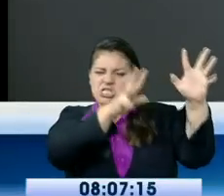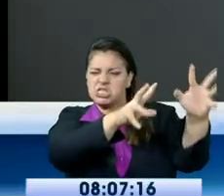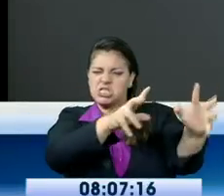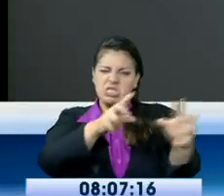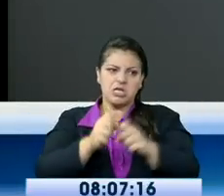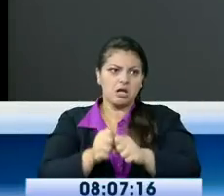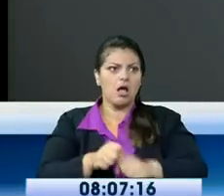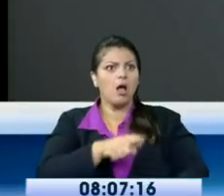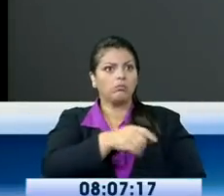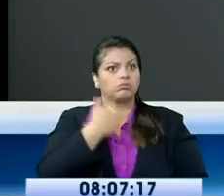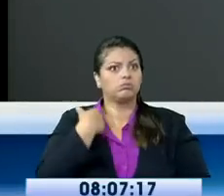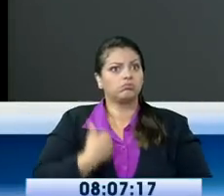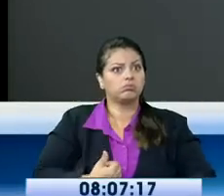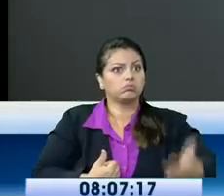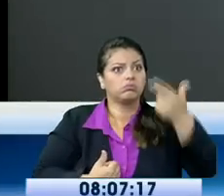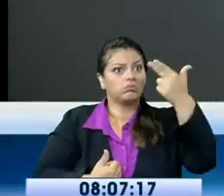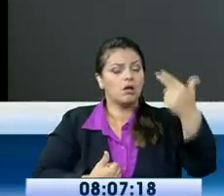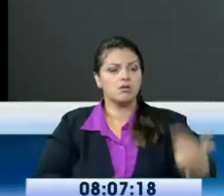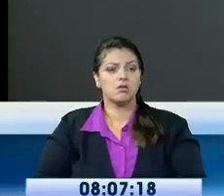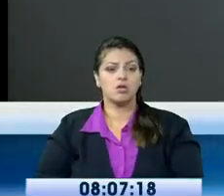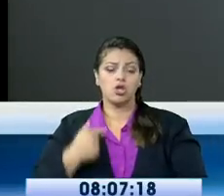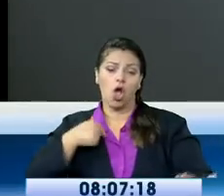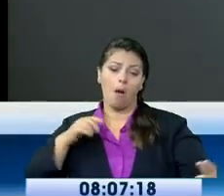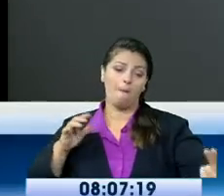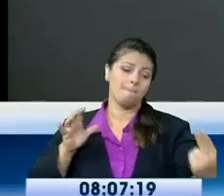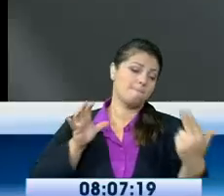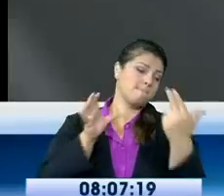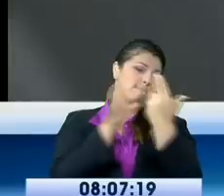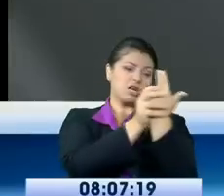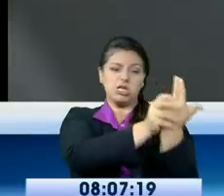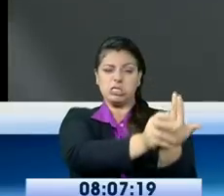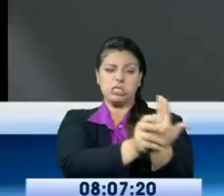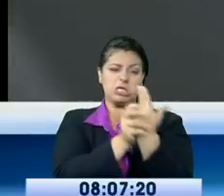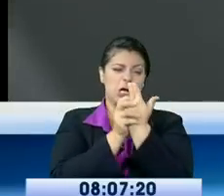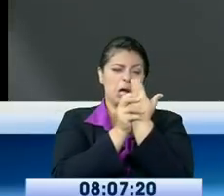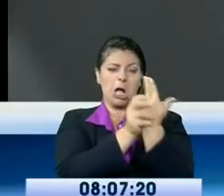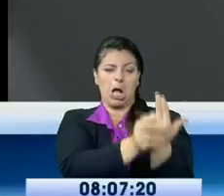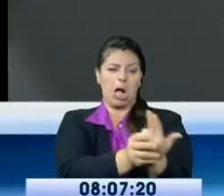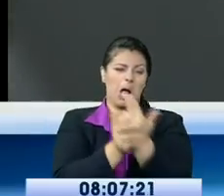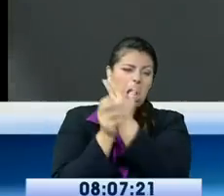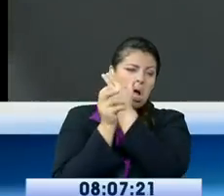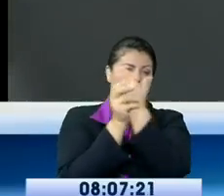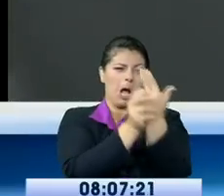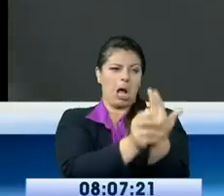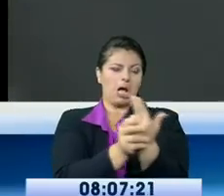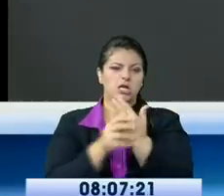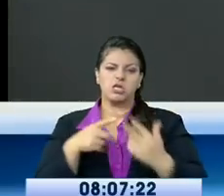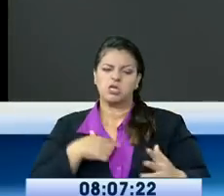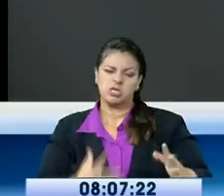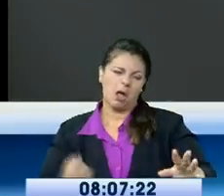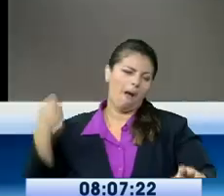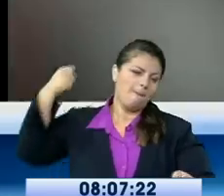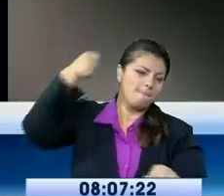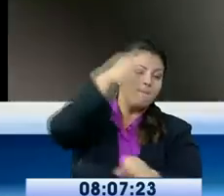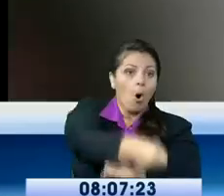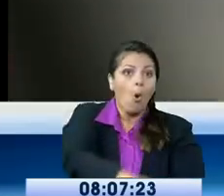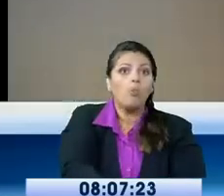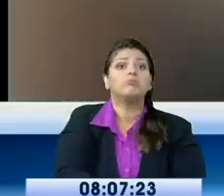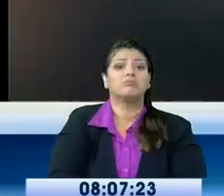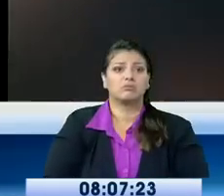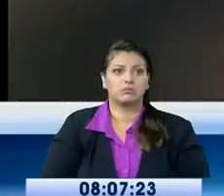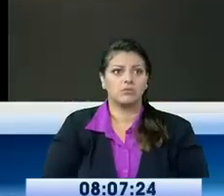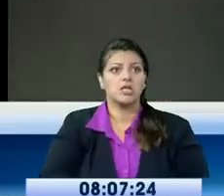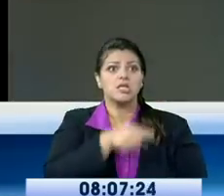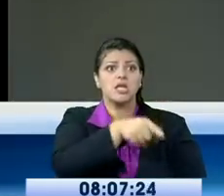de vecinos y testigos. Estos moretones de aquí me lo hizo la persona que estaba forcejeando conmigo. Y de ahí se